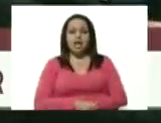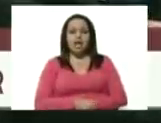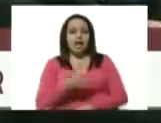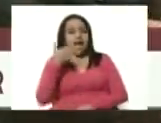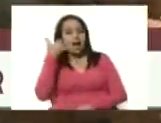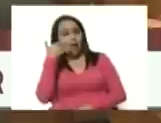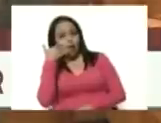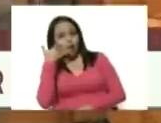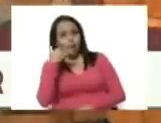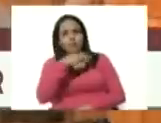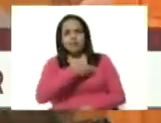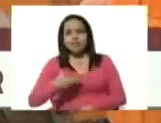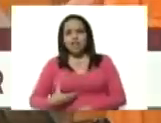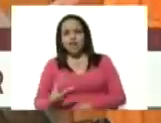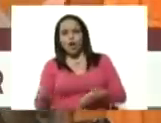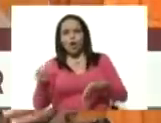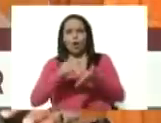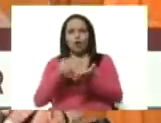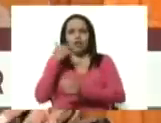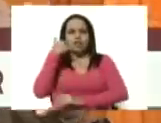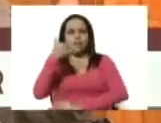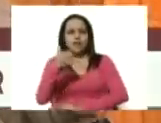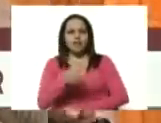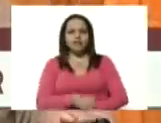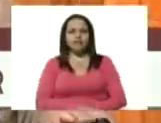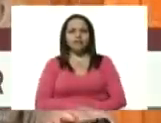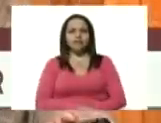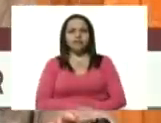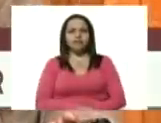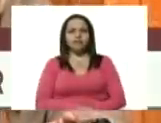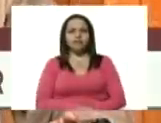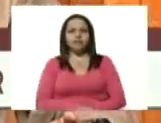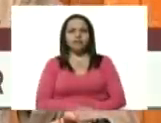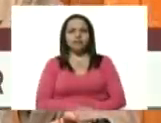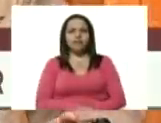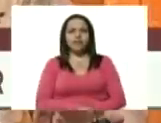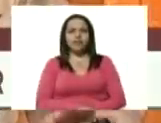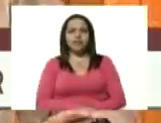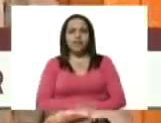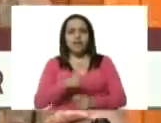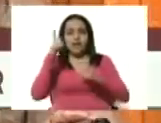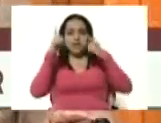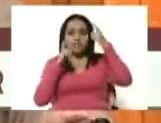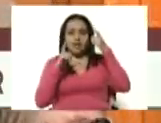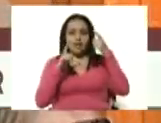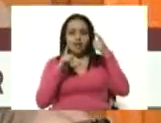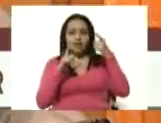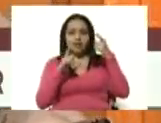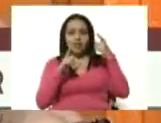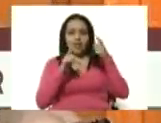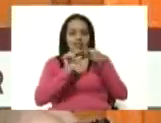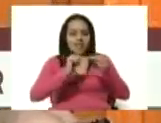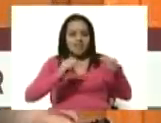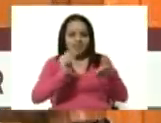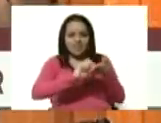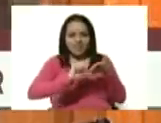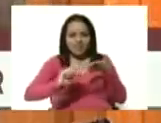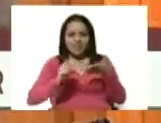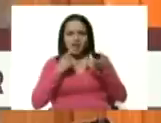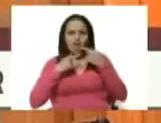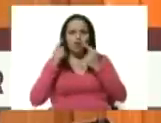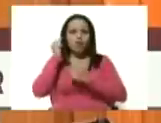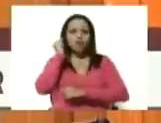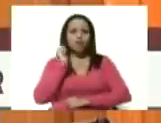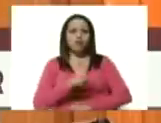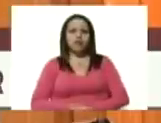En Chávez en tinte de mujer, Azali es algo más que una coautora.